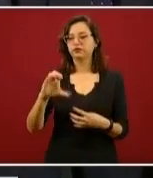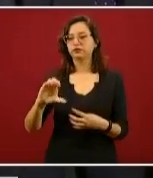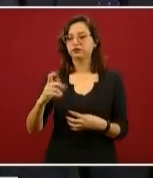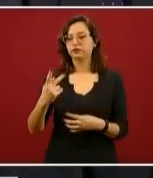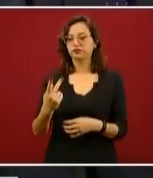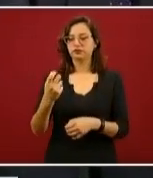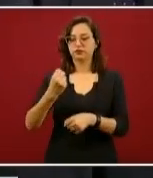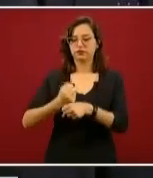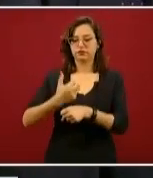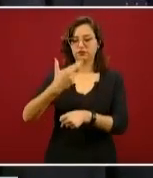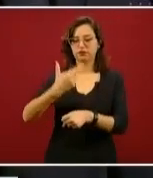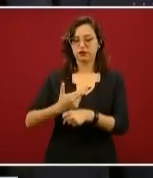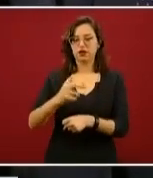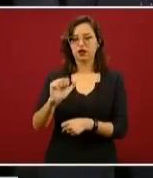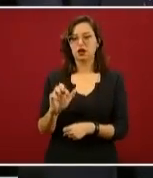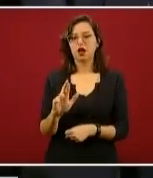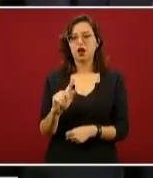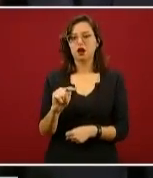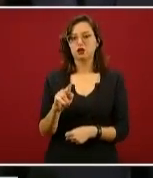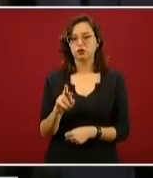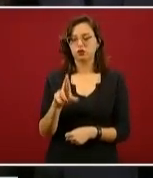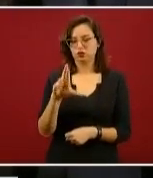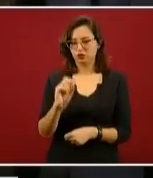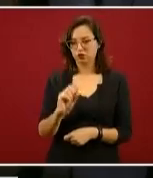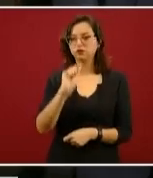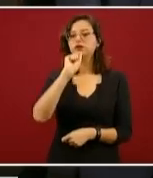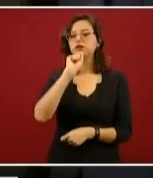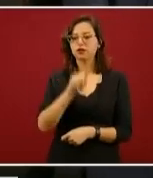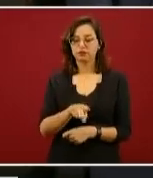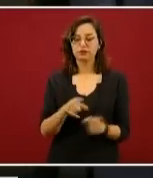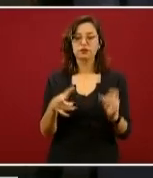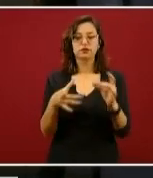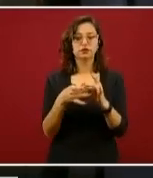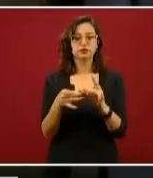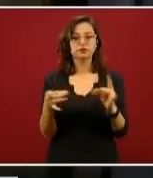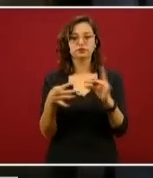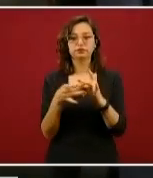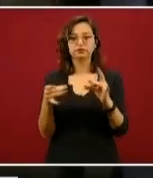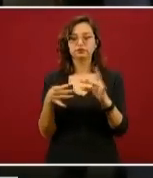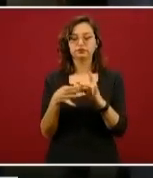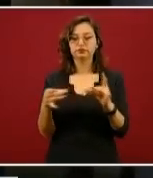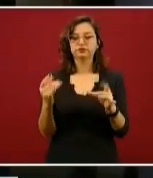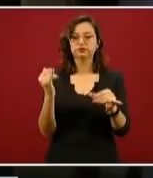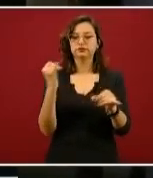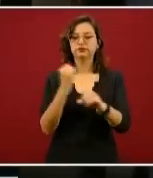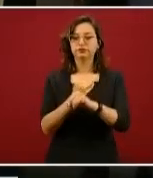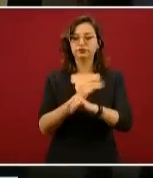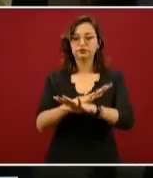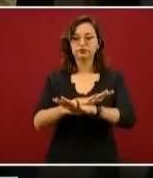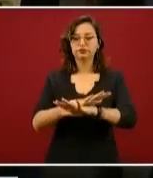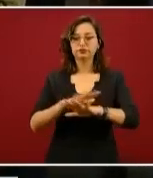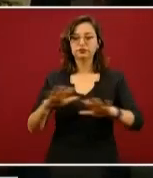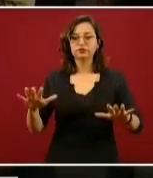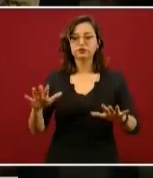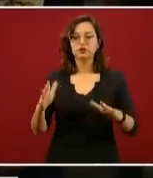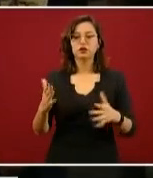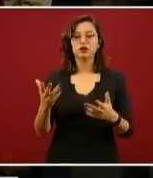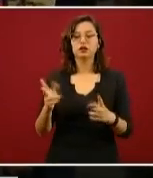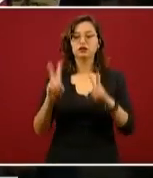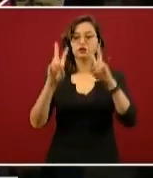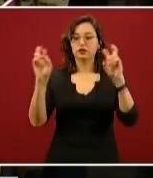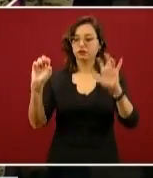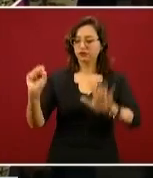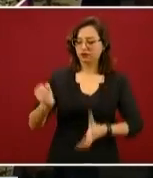Arturo Herrera Gutiérrez, para informarles sobre la disponibilidad de recursos,